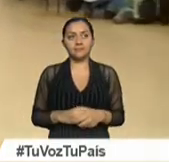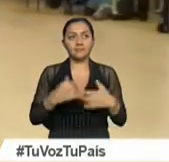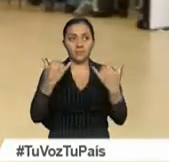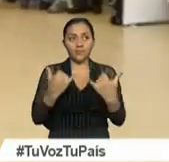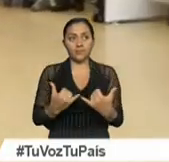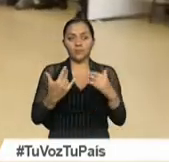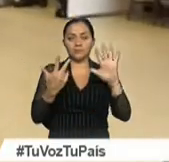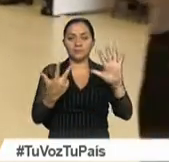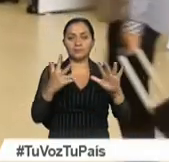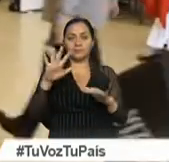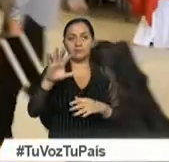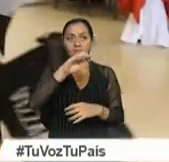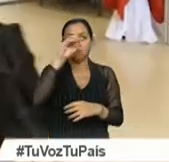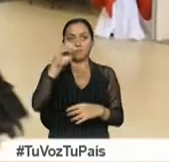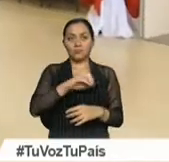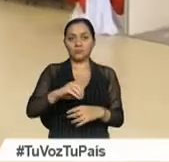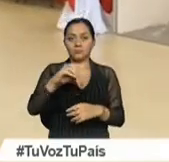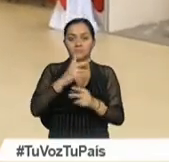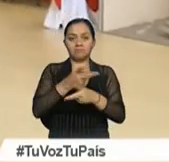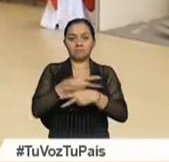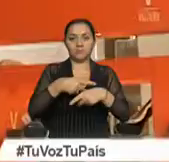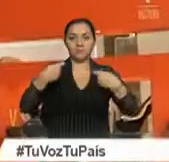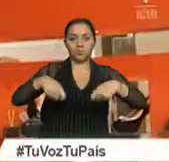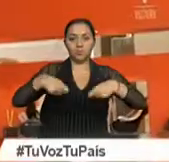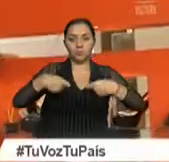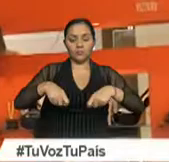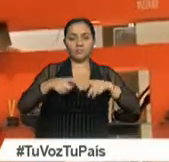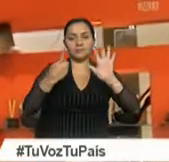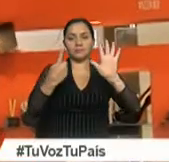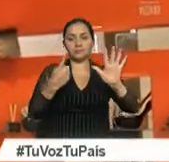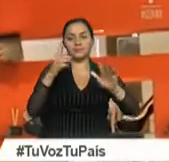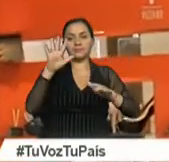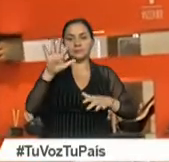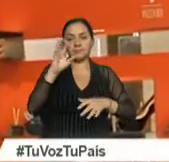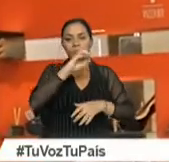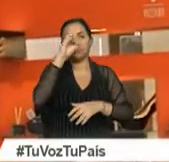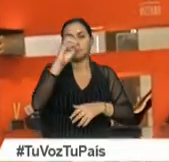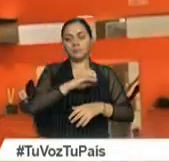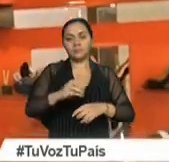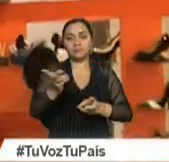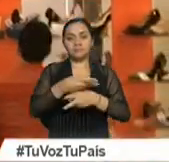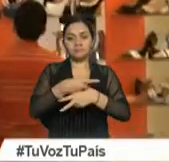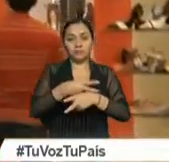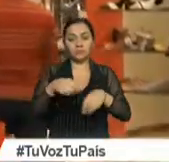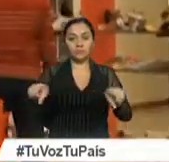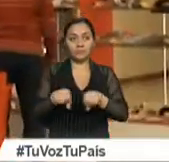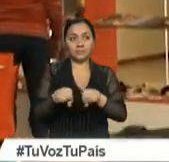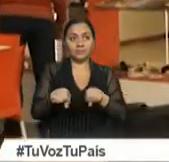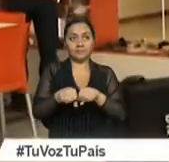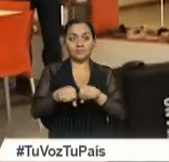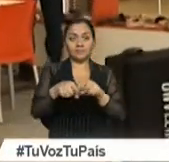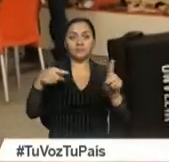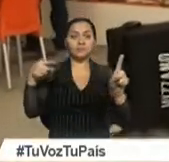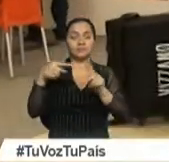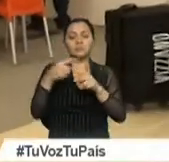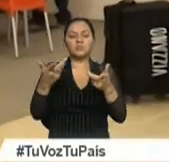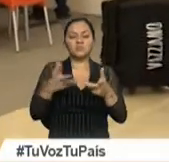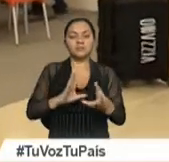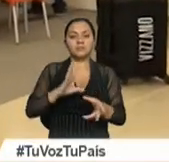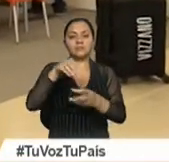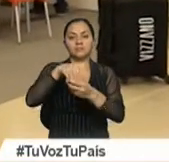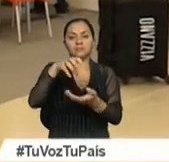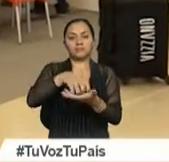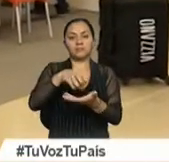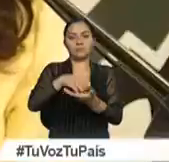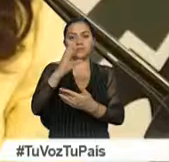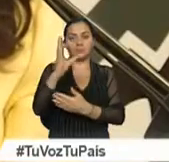el 85% de producción de cuero y el 65% de la producción nacional de zapatos se concentra en la provincia de